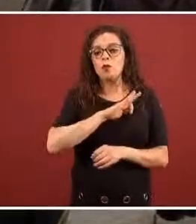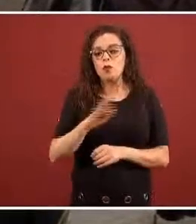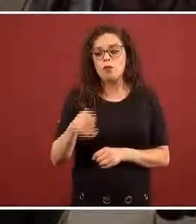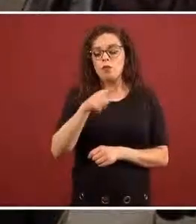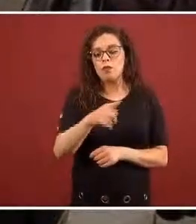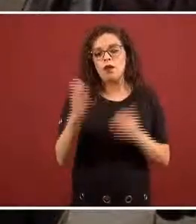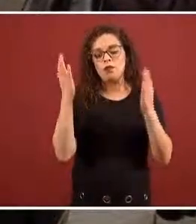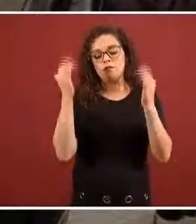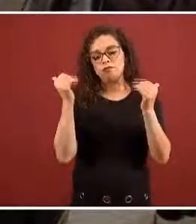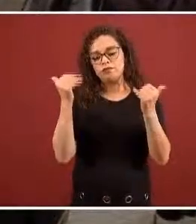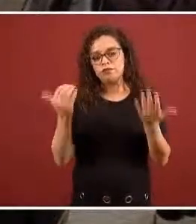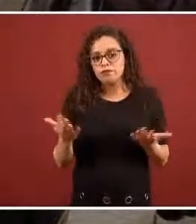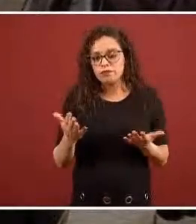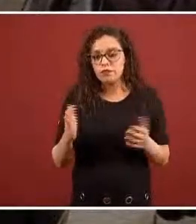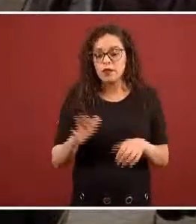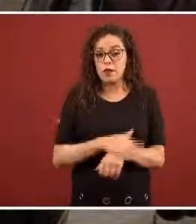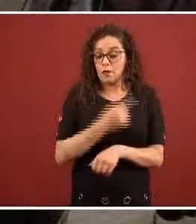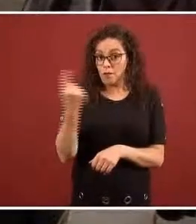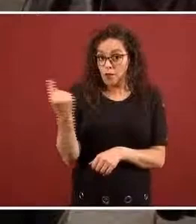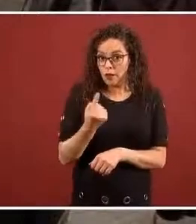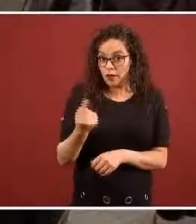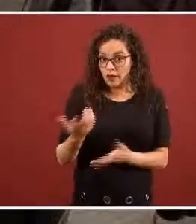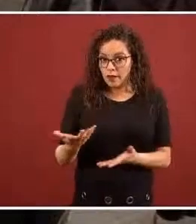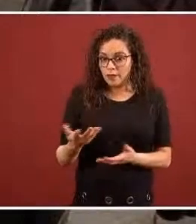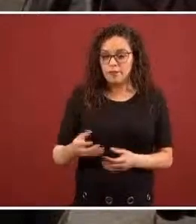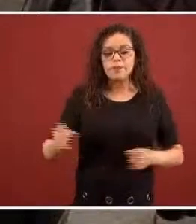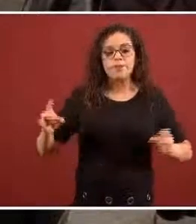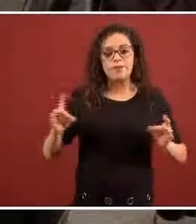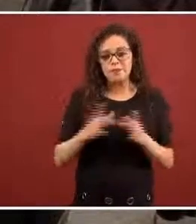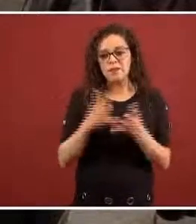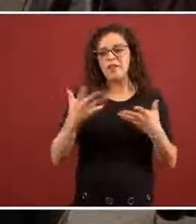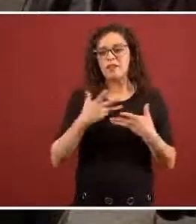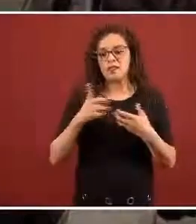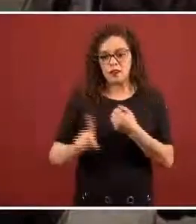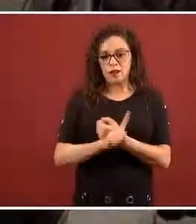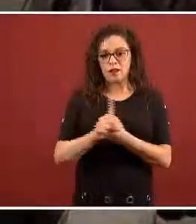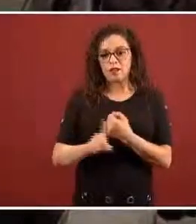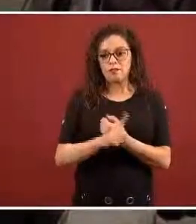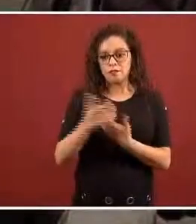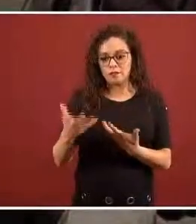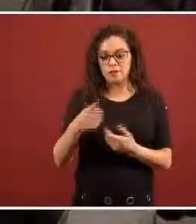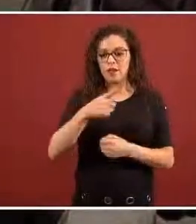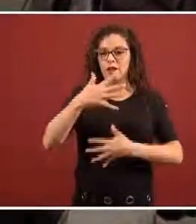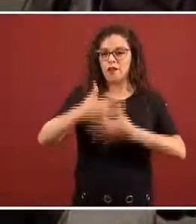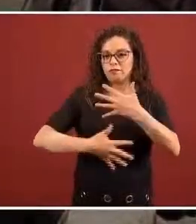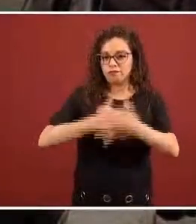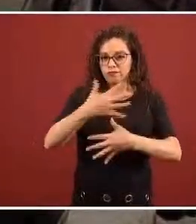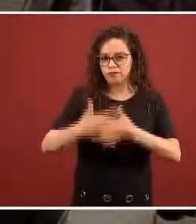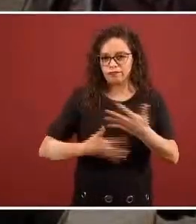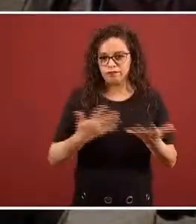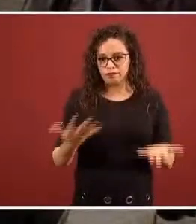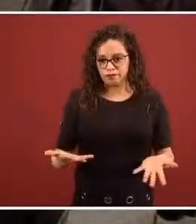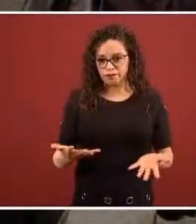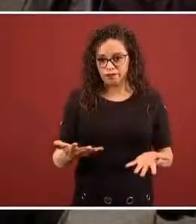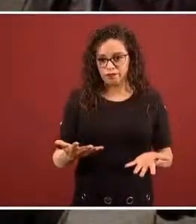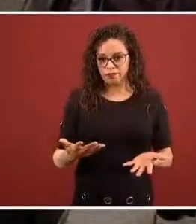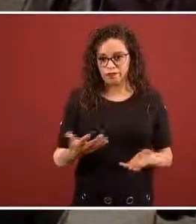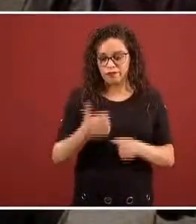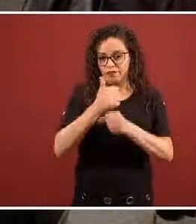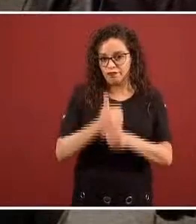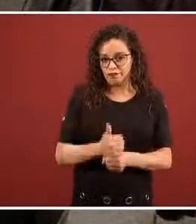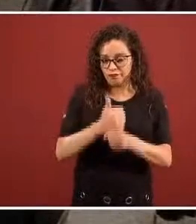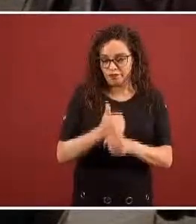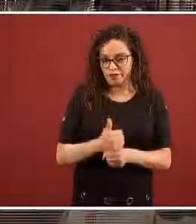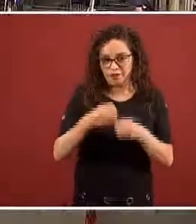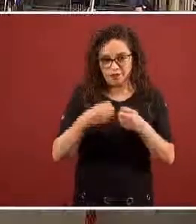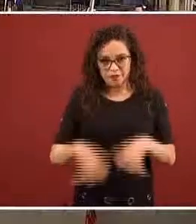algunos de los casos de violencia que se han presentado en los hospitales es la gente que quiere despedirse de sus familiares. No se justifica la violencia, pero pues también es una